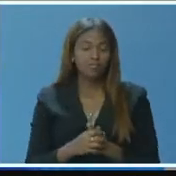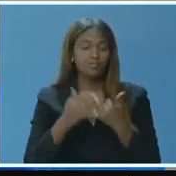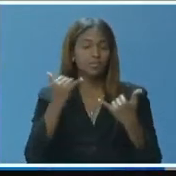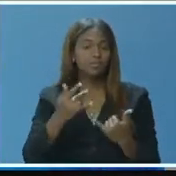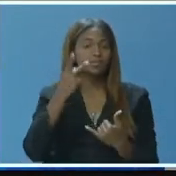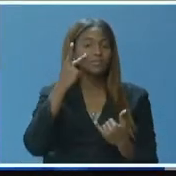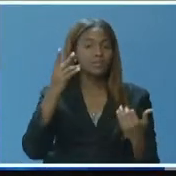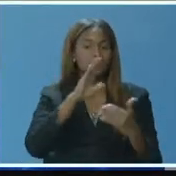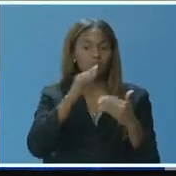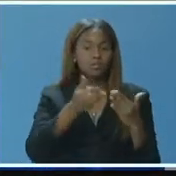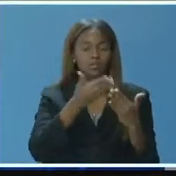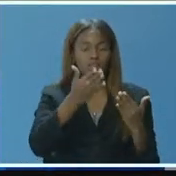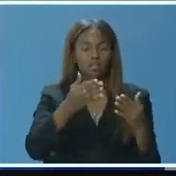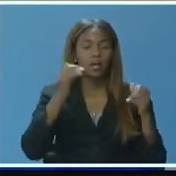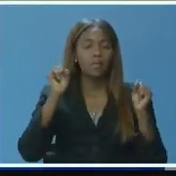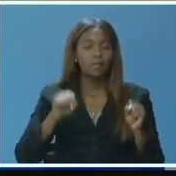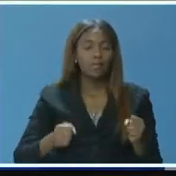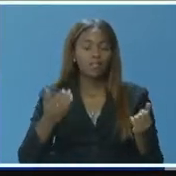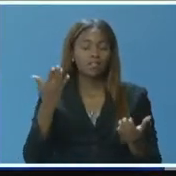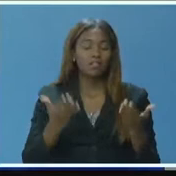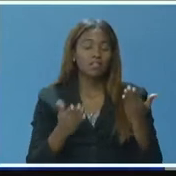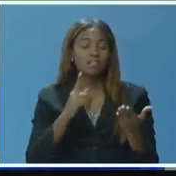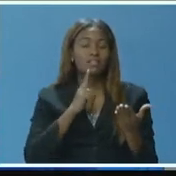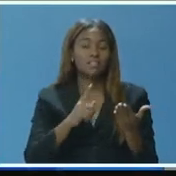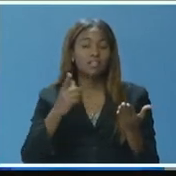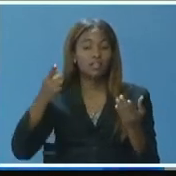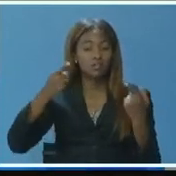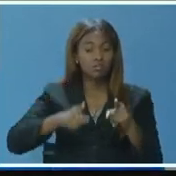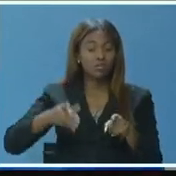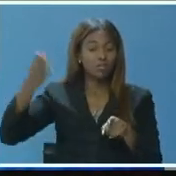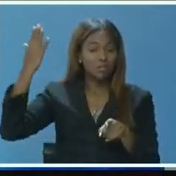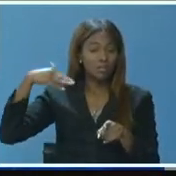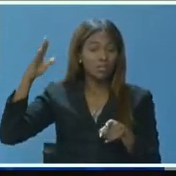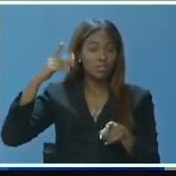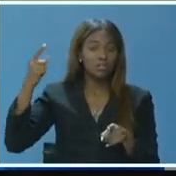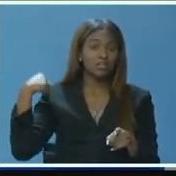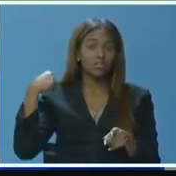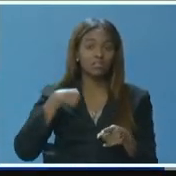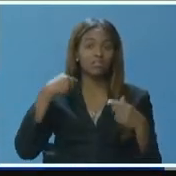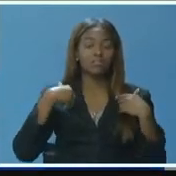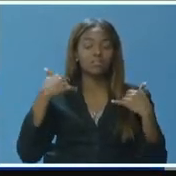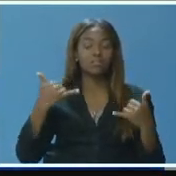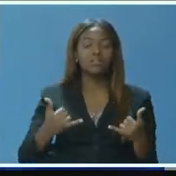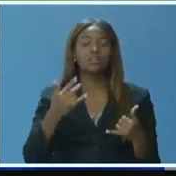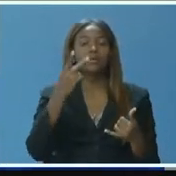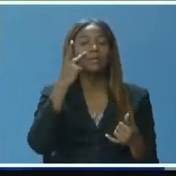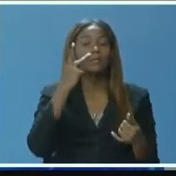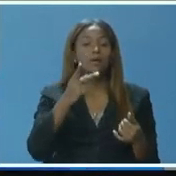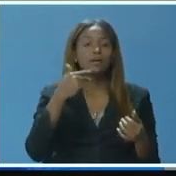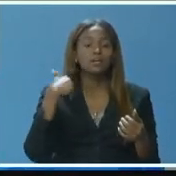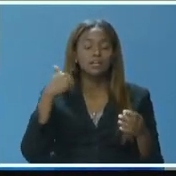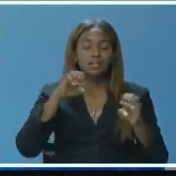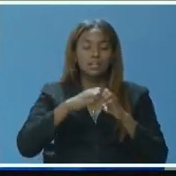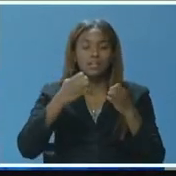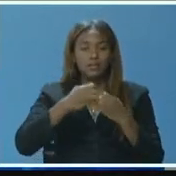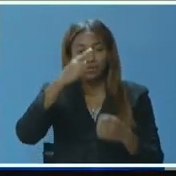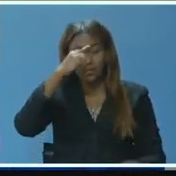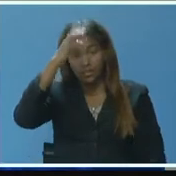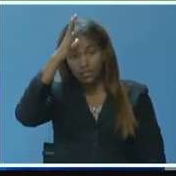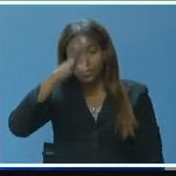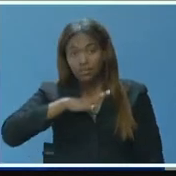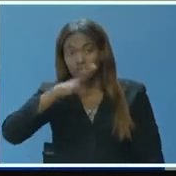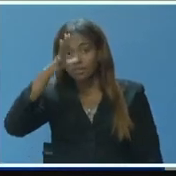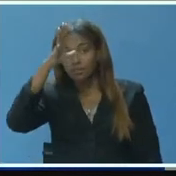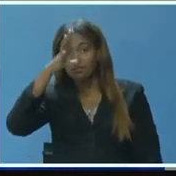esas debilidades que pudieron suceder en el pasado, nos hemos entonces alimentado y hemos construido un equipo de hombres y mujeres para